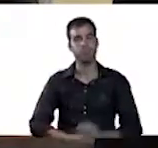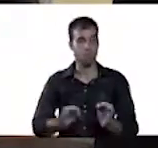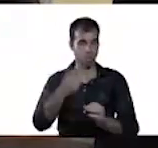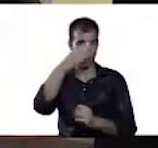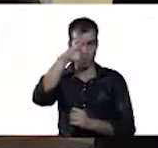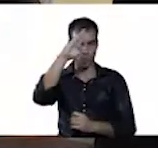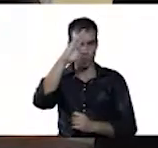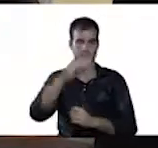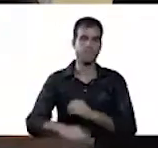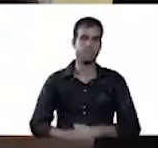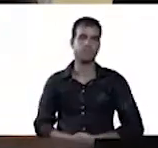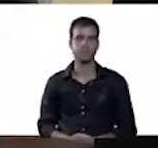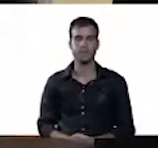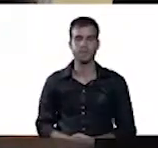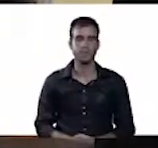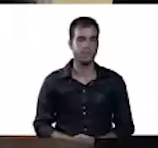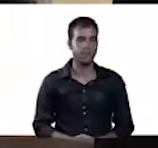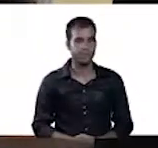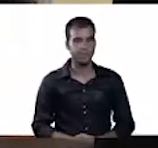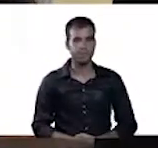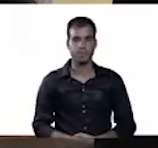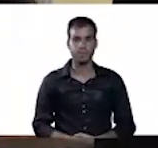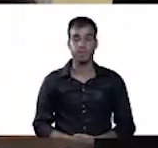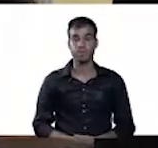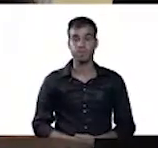etnos, en este caso el cubano.